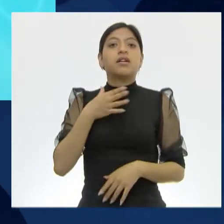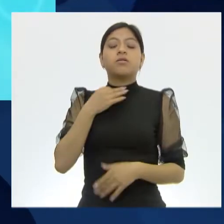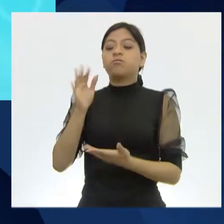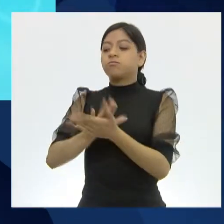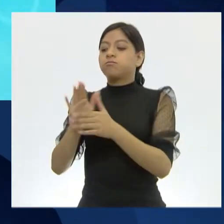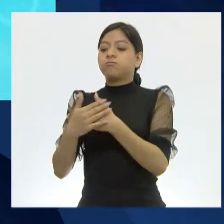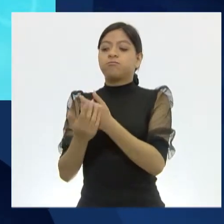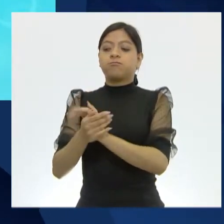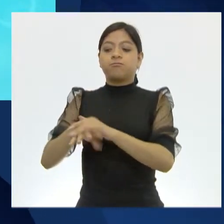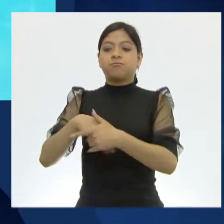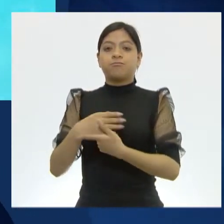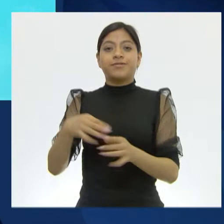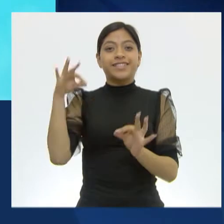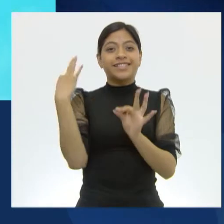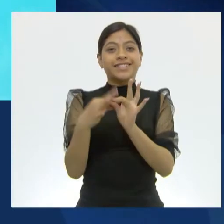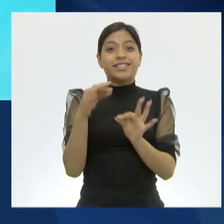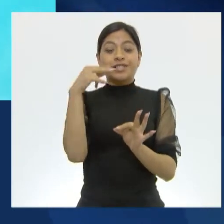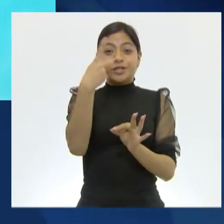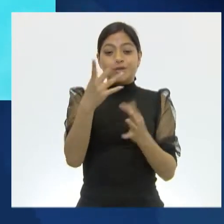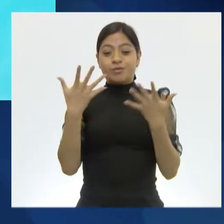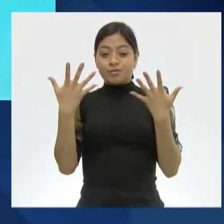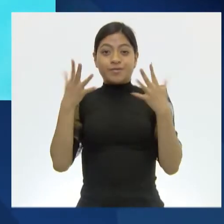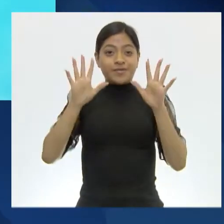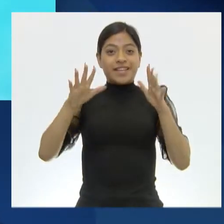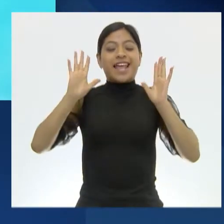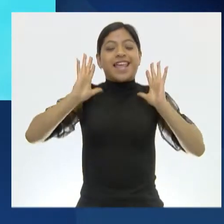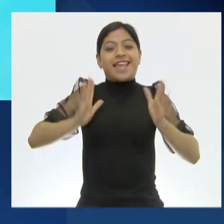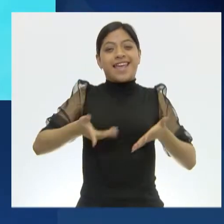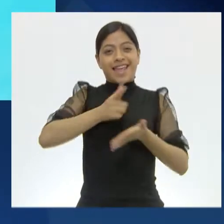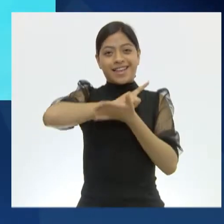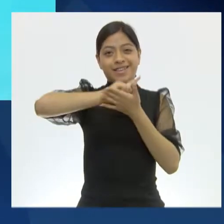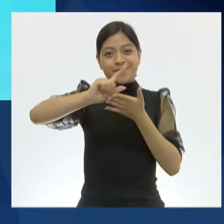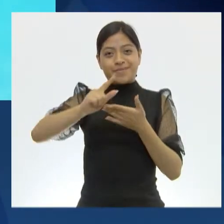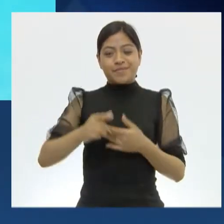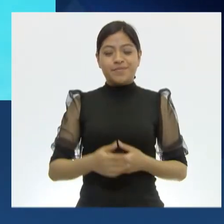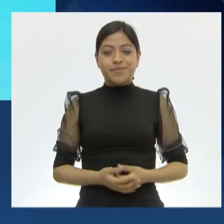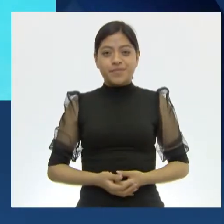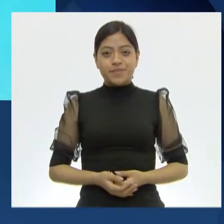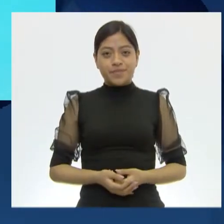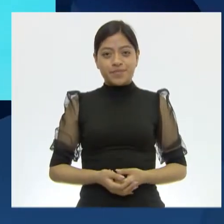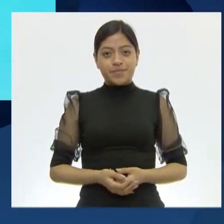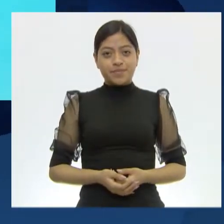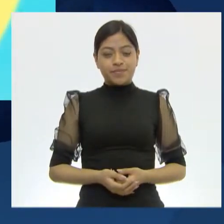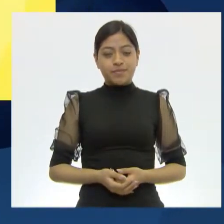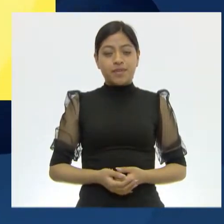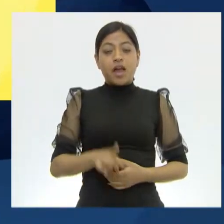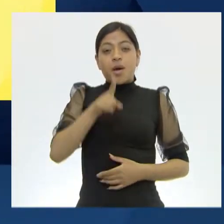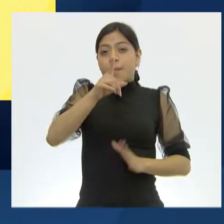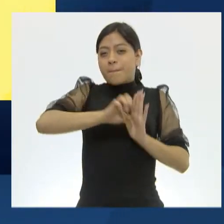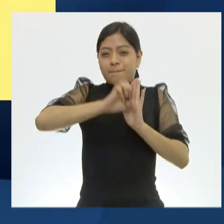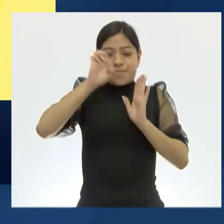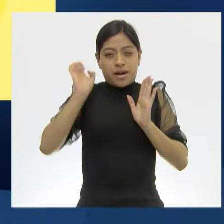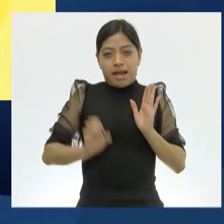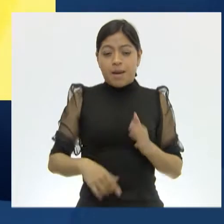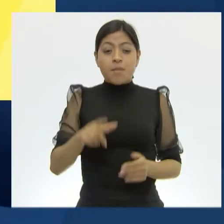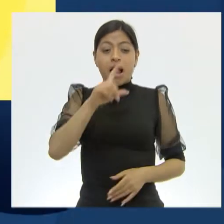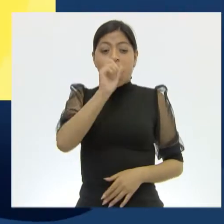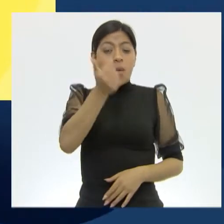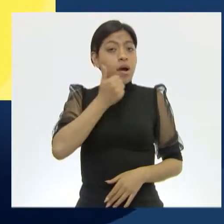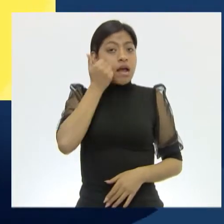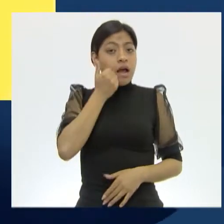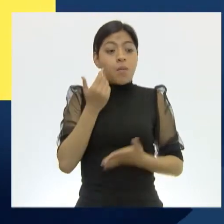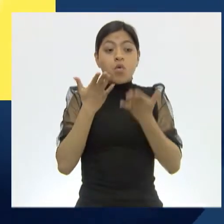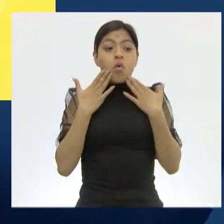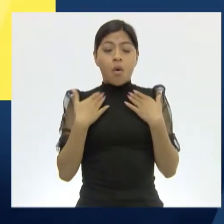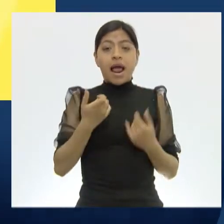Sécalas con una toalla. ¡Y listo! ¡Tus manos están limpias! Si no tienes agua y jabón,